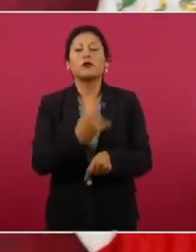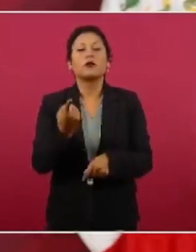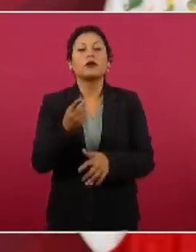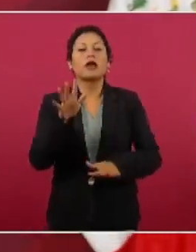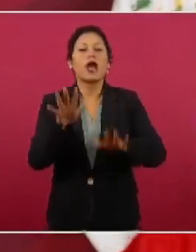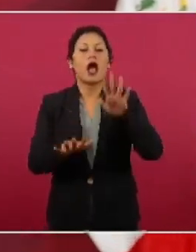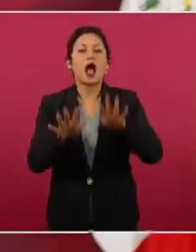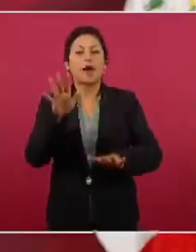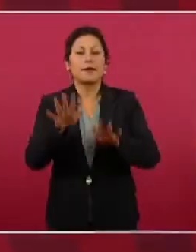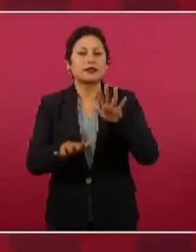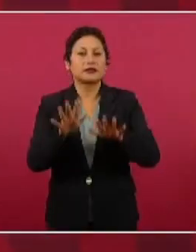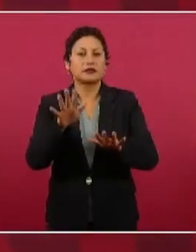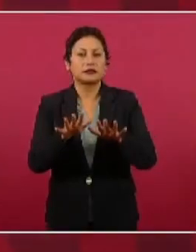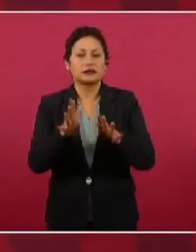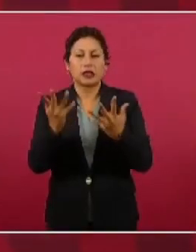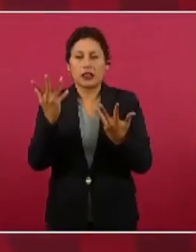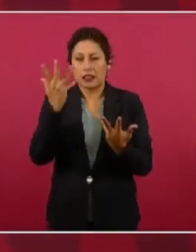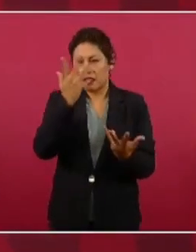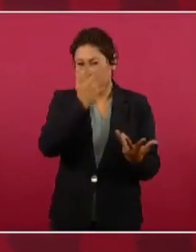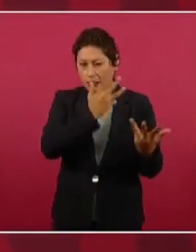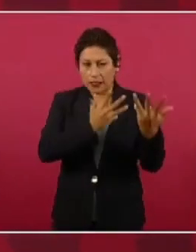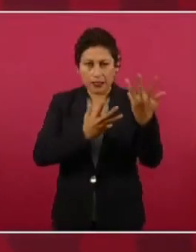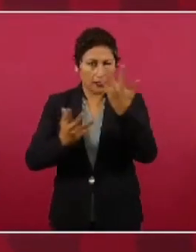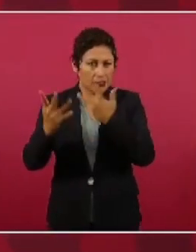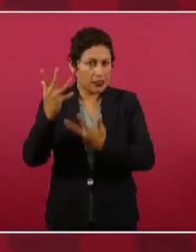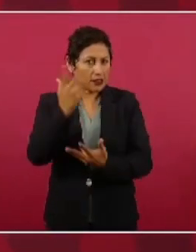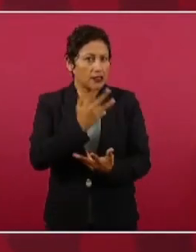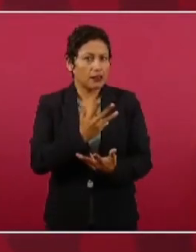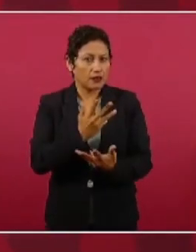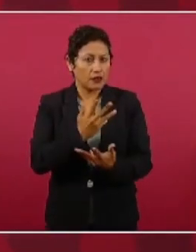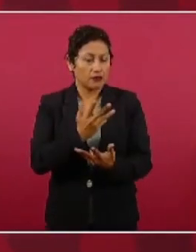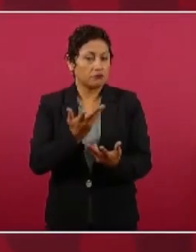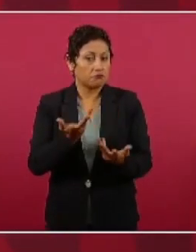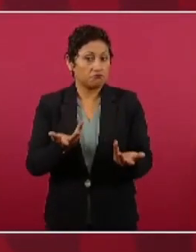se aturden, se obnubilan